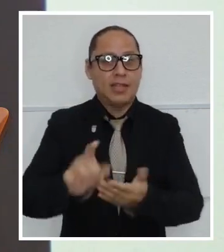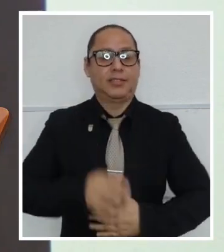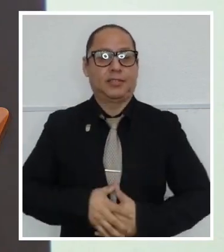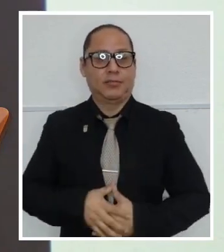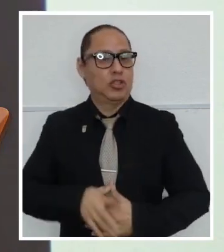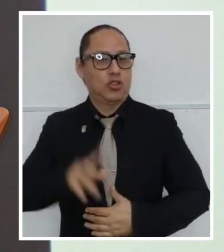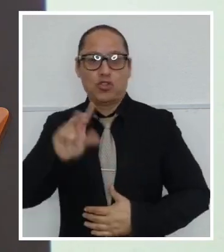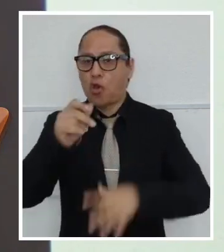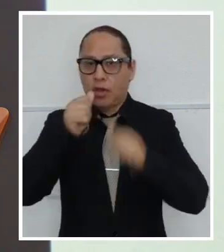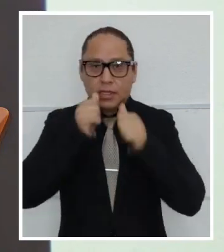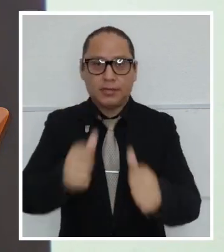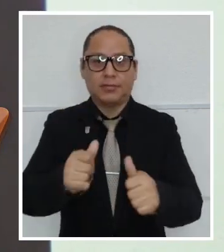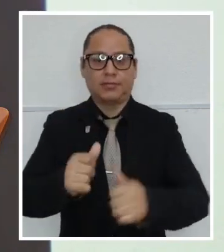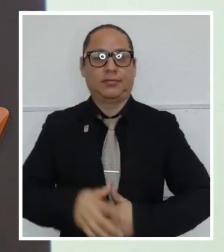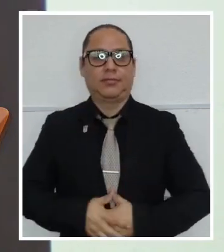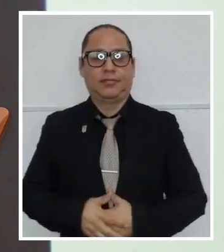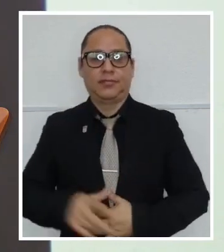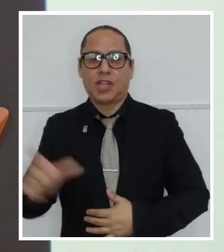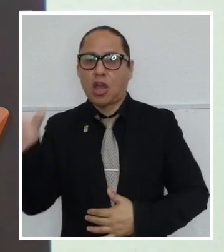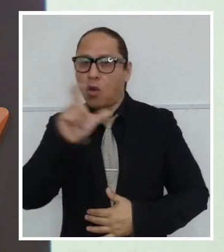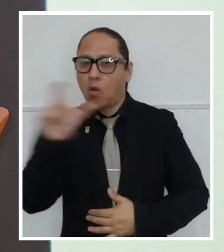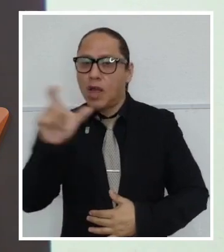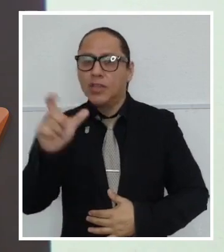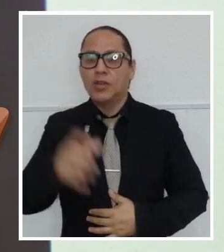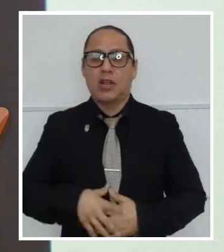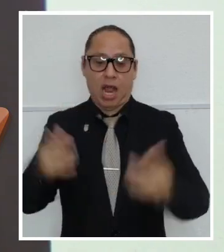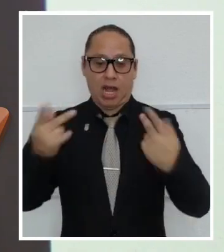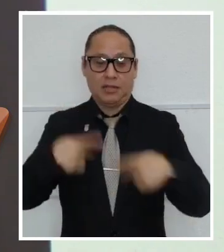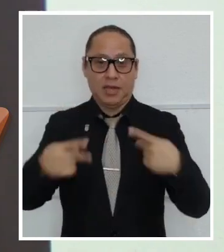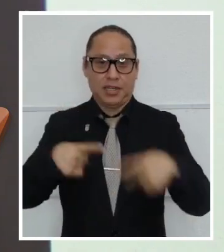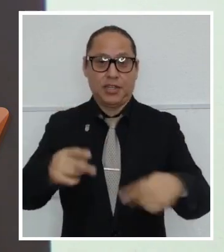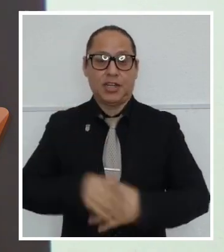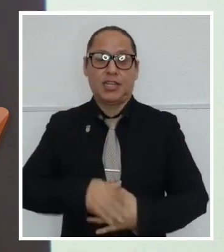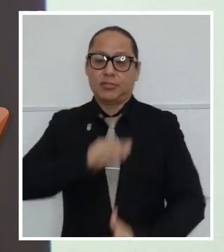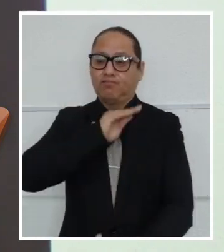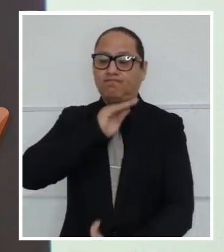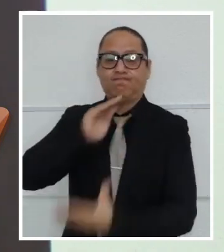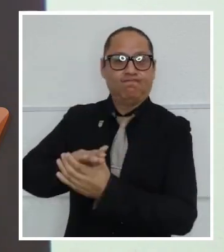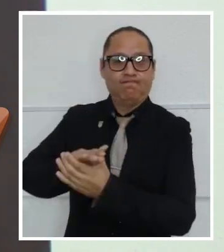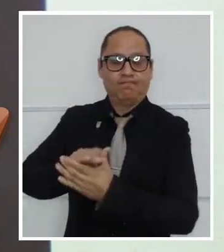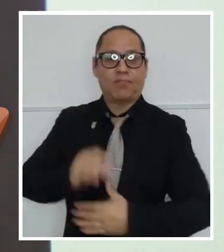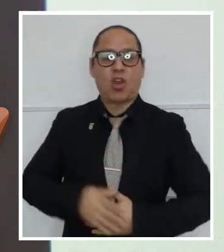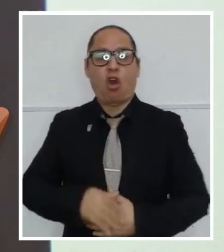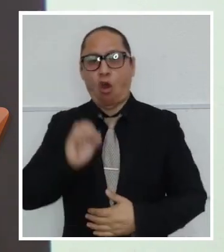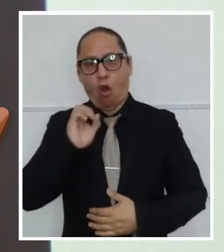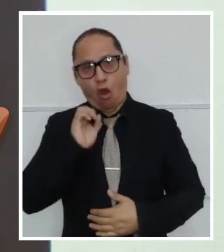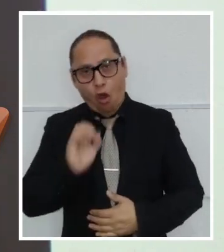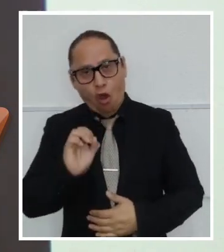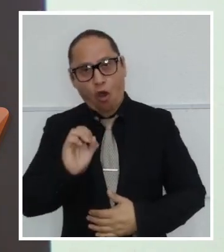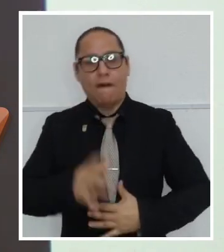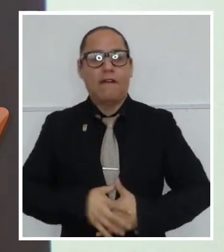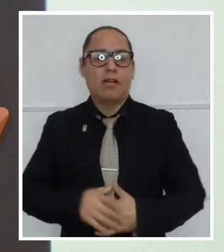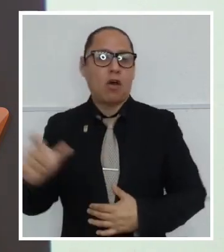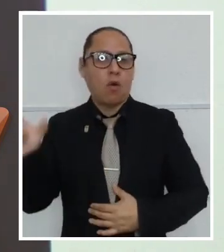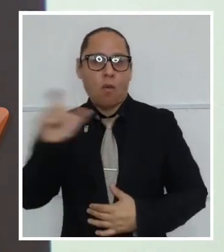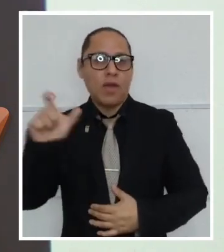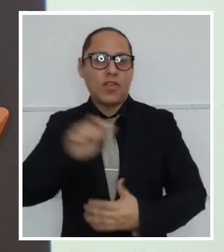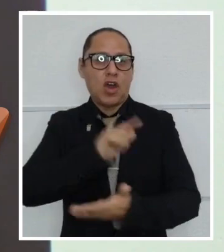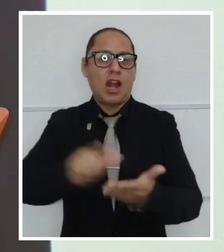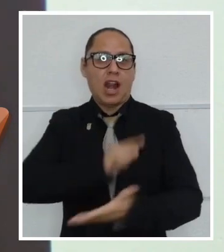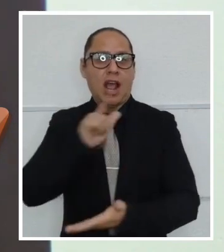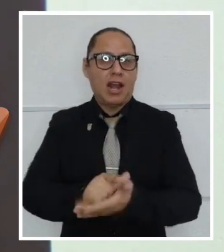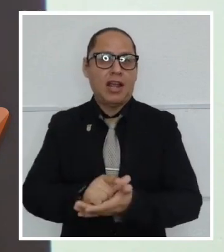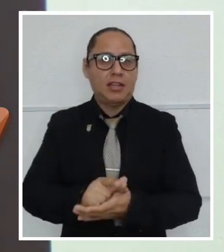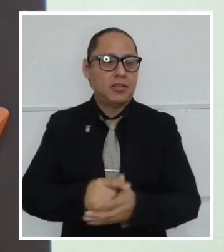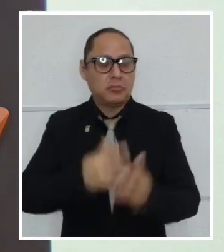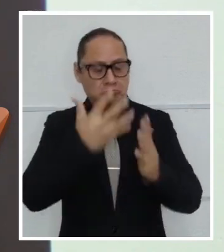son atendidas cuando las víctimas son ignoradas o bien cuando las leyes no